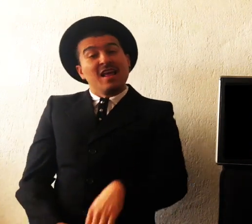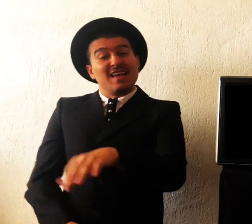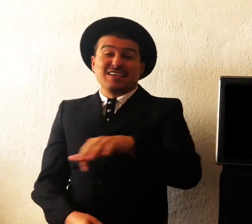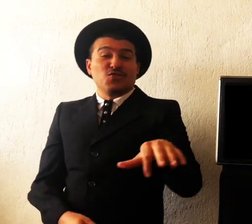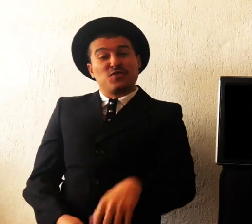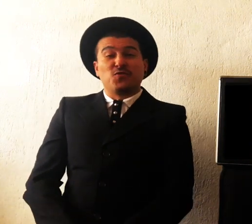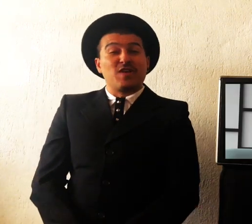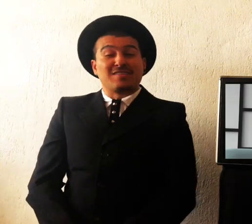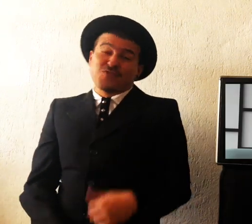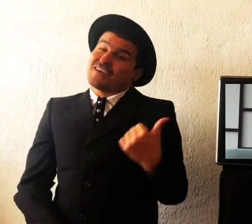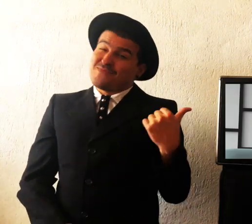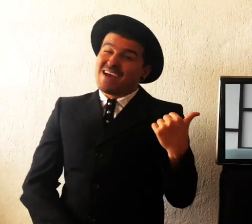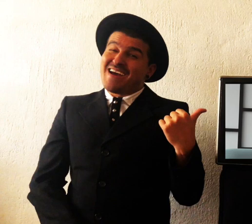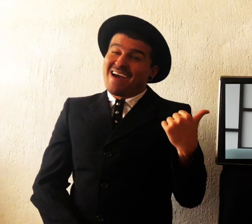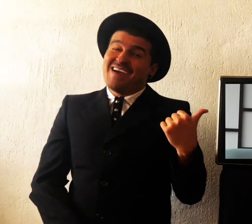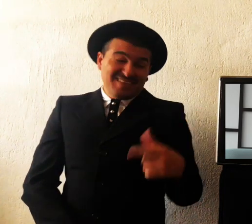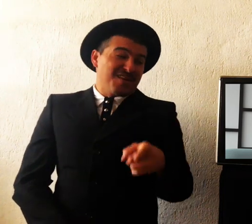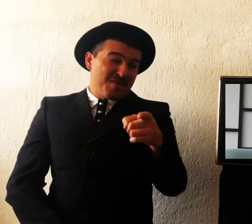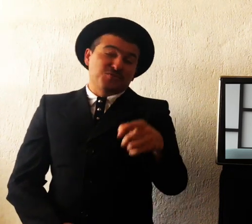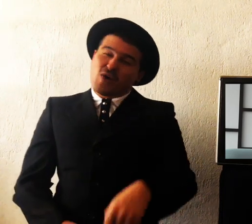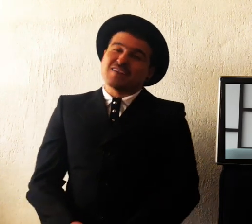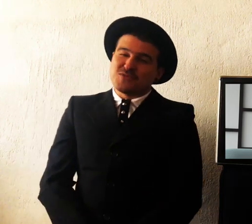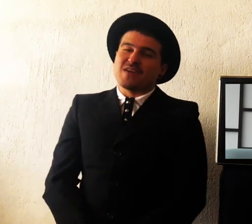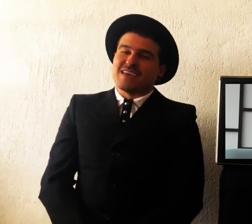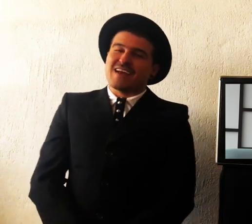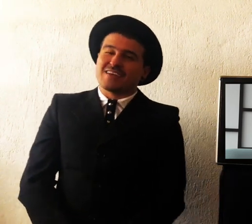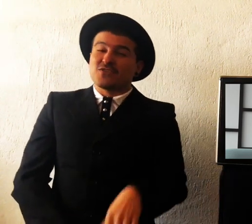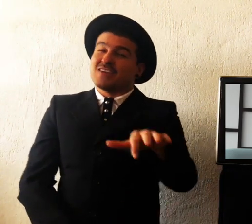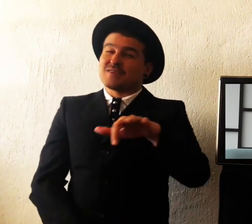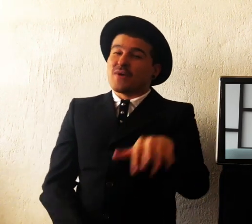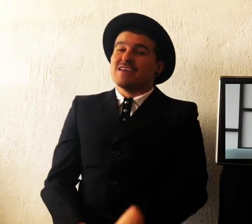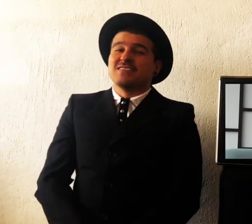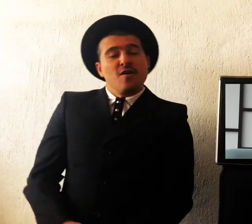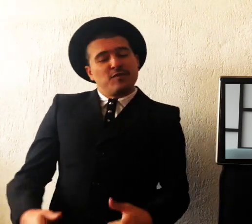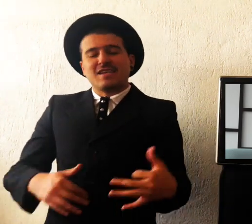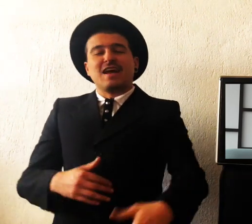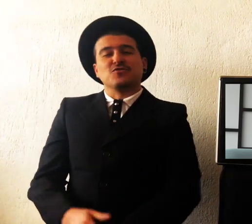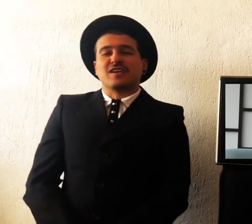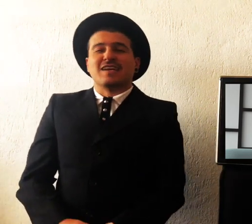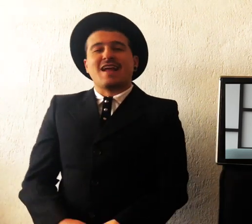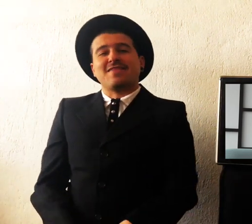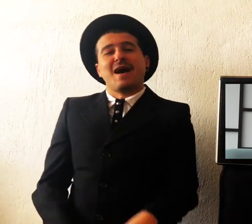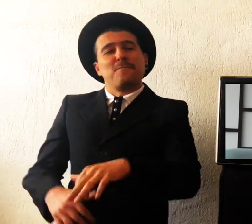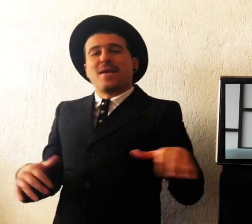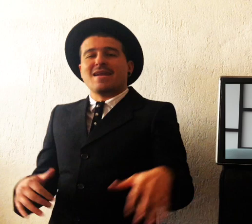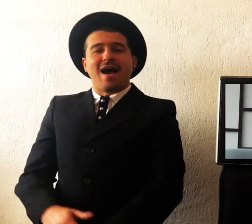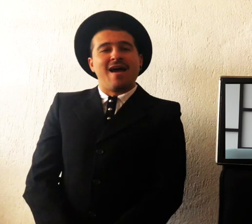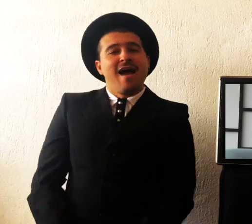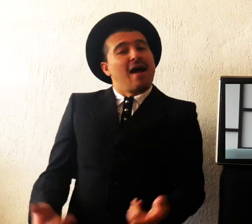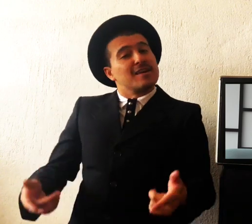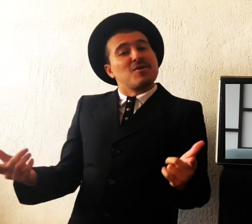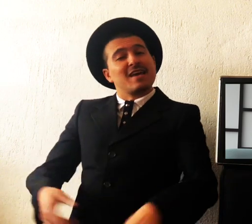provincial de elecciones de un fiasco Y Jimena, sabemos cuál es tu bandera De Alianza País, fuiste la consejera Dan